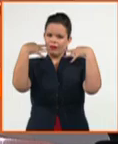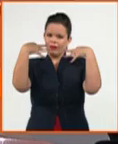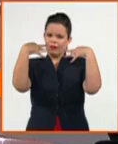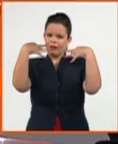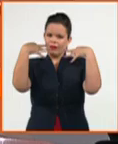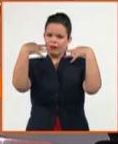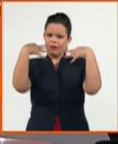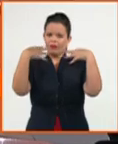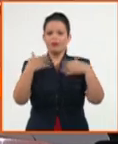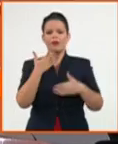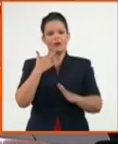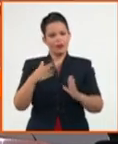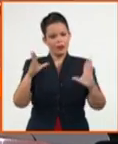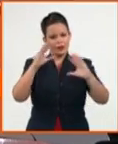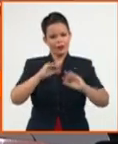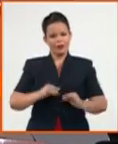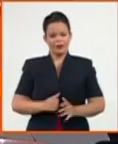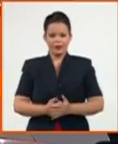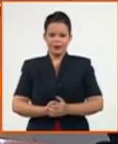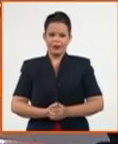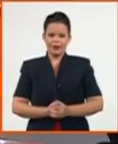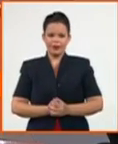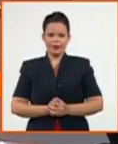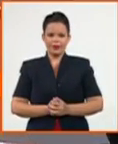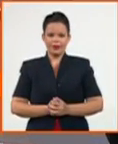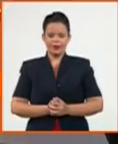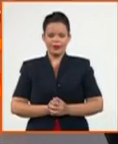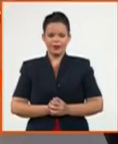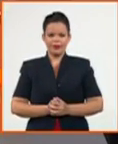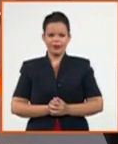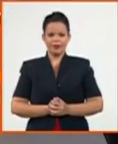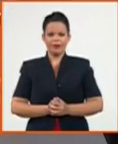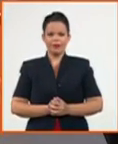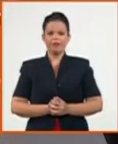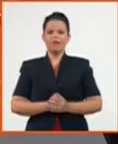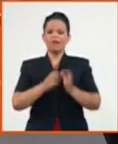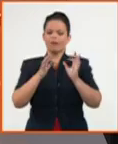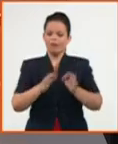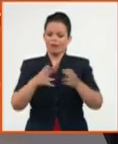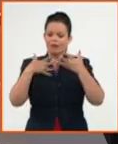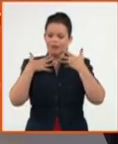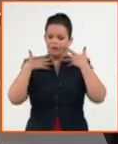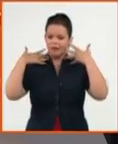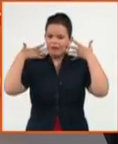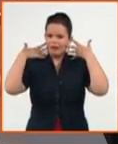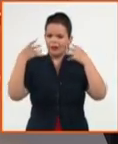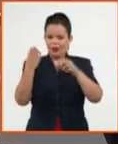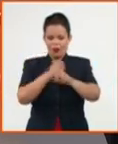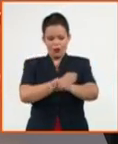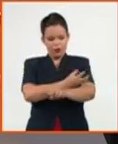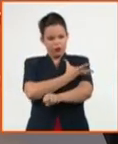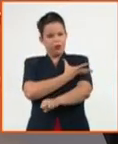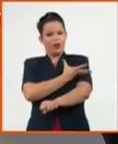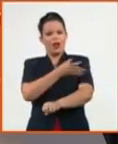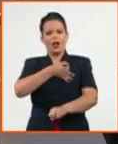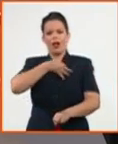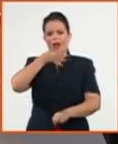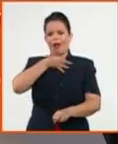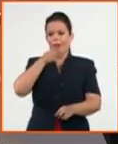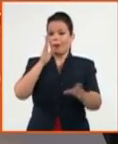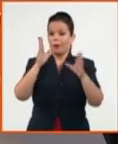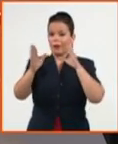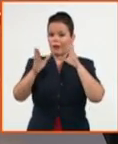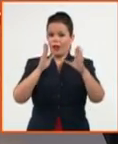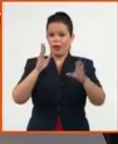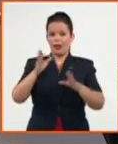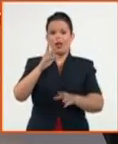efectivamente con mucho orgullo mucha satisfacción explicamos que se desarrolla la campaña de vacunación masiva en edades pediátricas